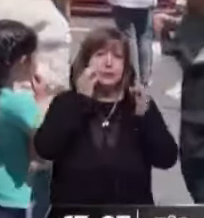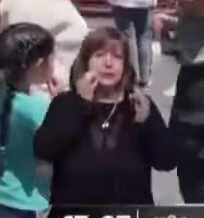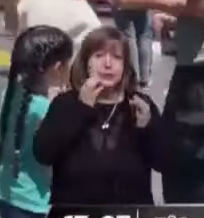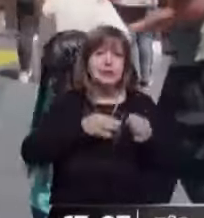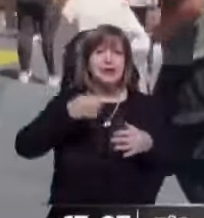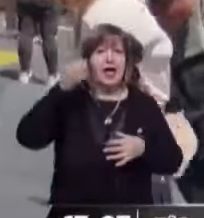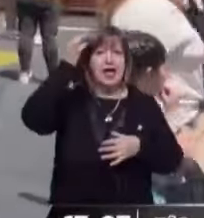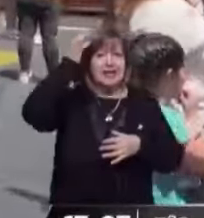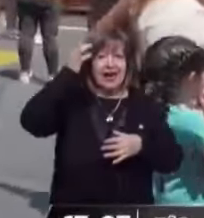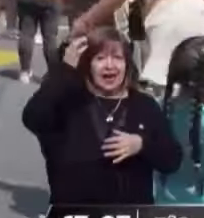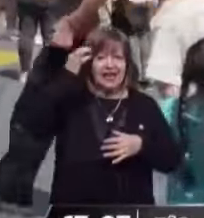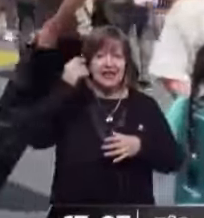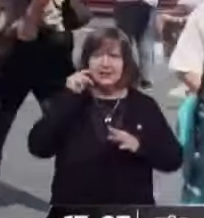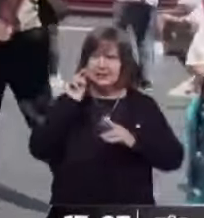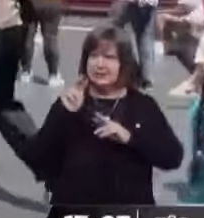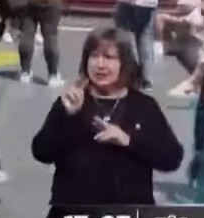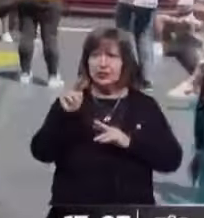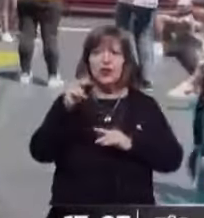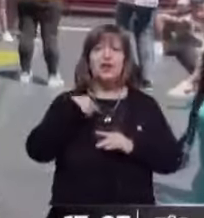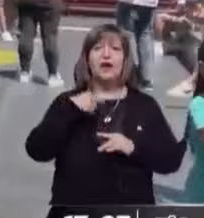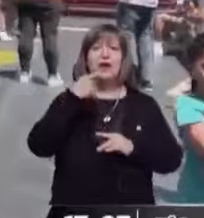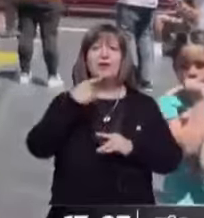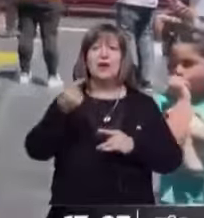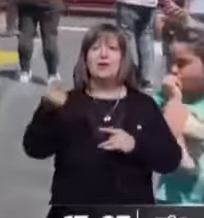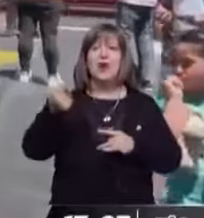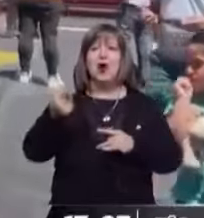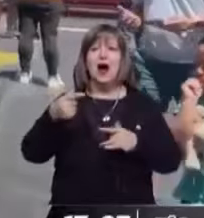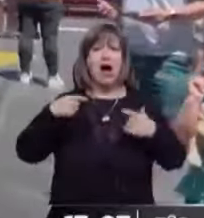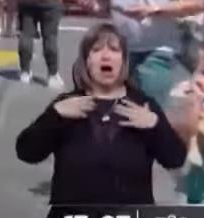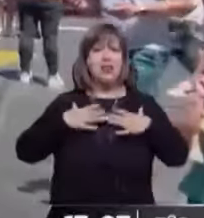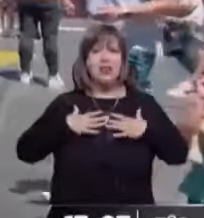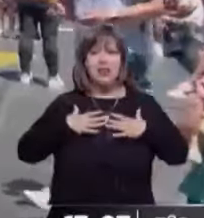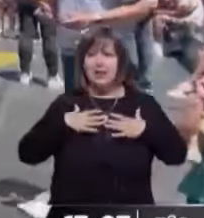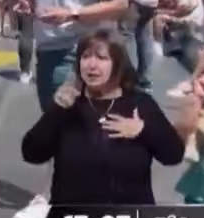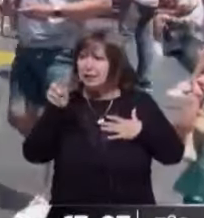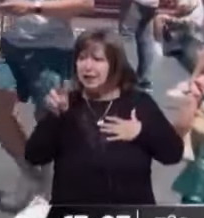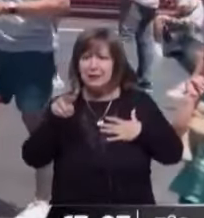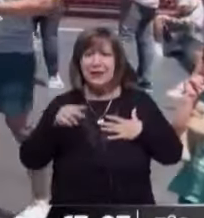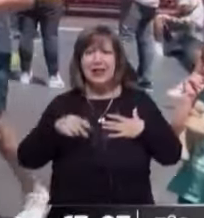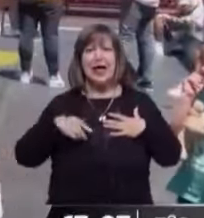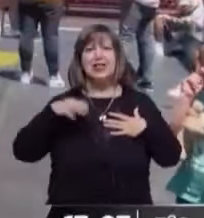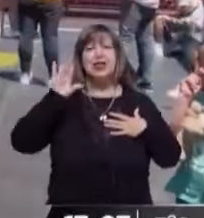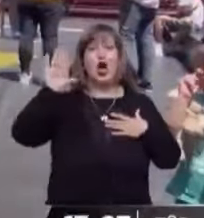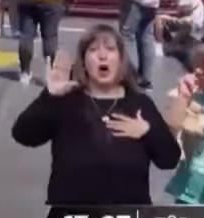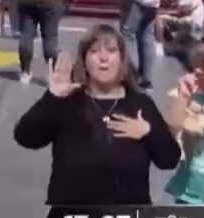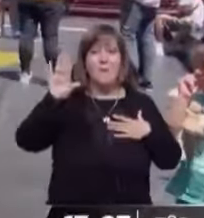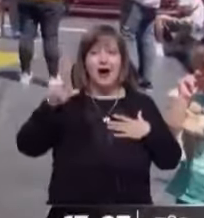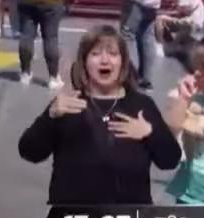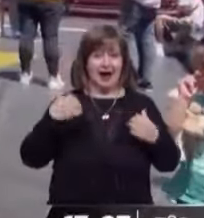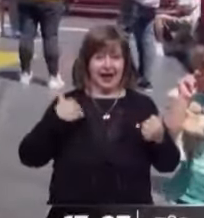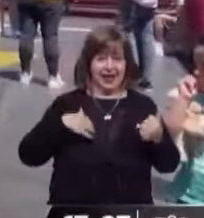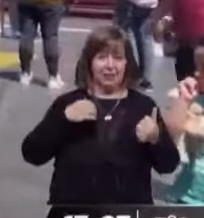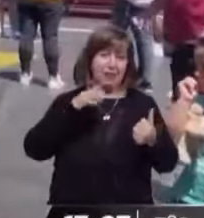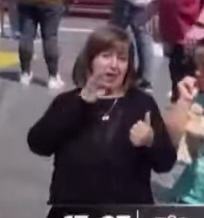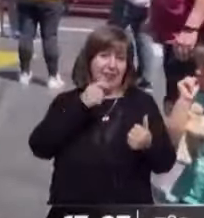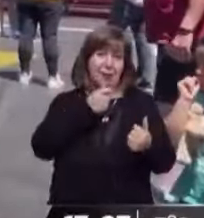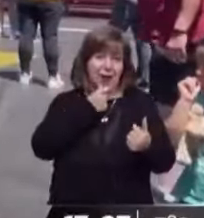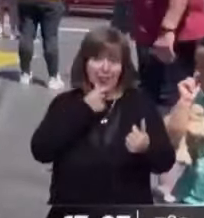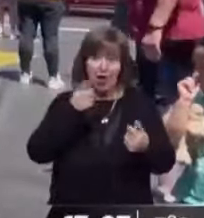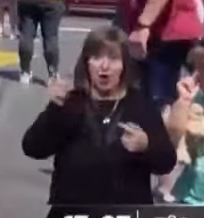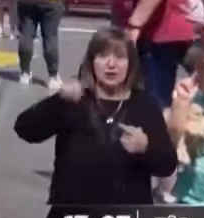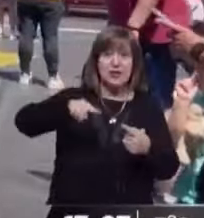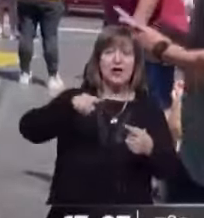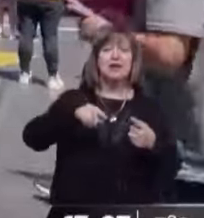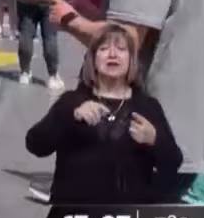Mendoza. Ayer hubo gente, hinchas del Tomba, con la camiseta de Godoy Cruz. Un hincha de Independiente Rivadavia